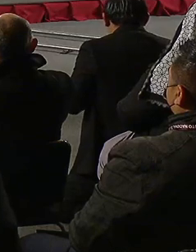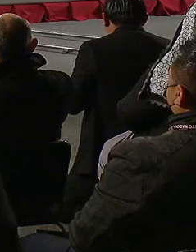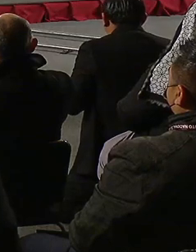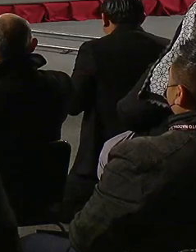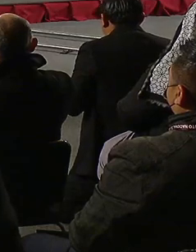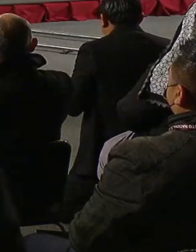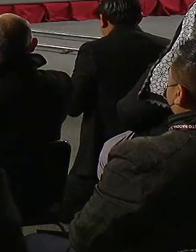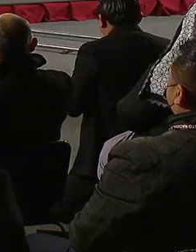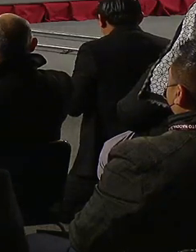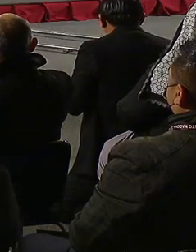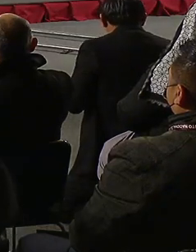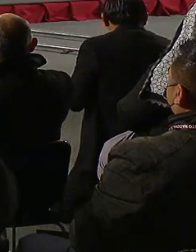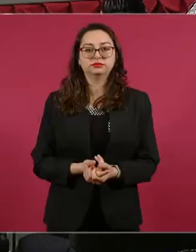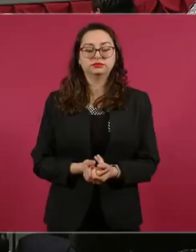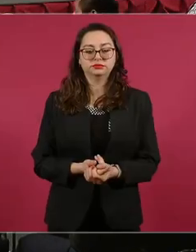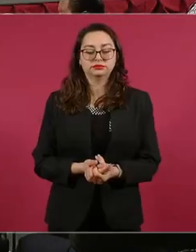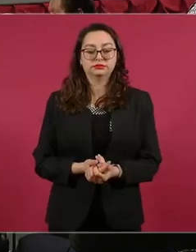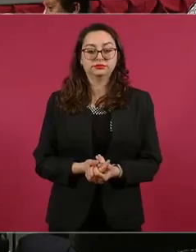Adelante.